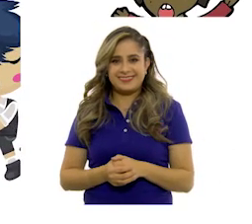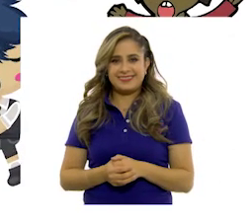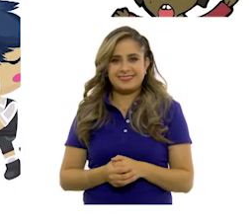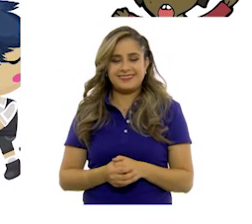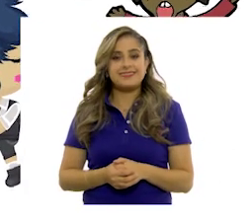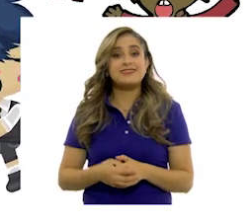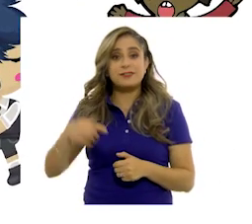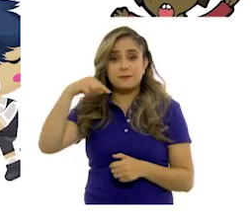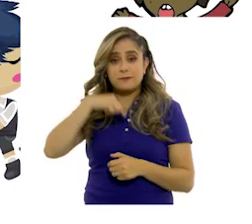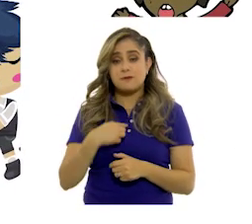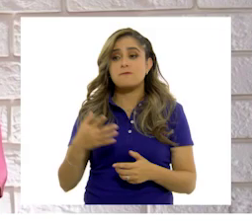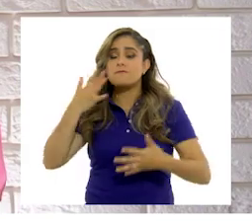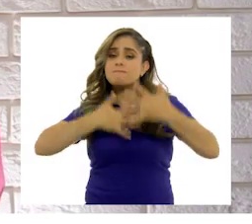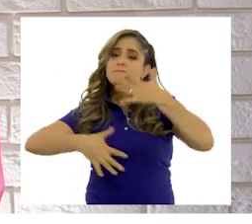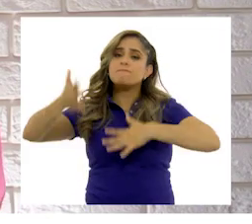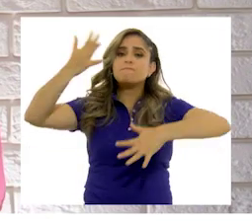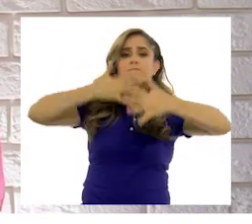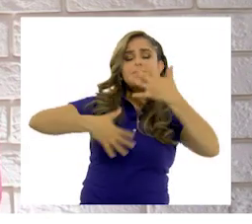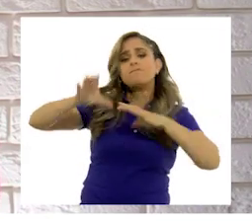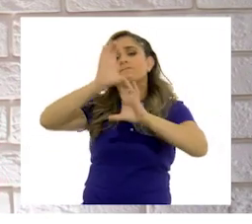Con mi voz puedo cantar.